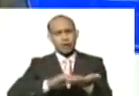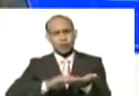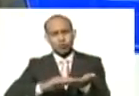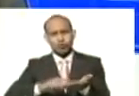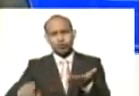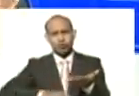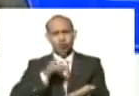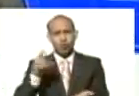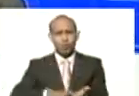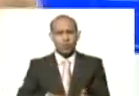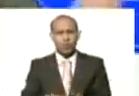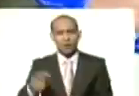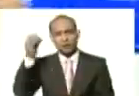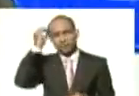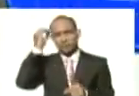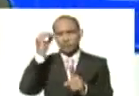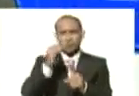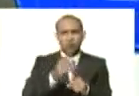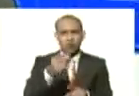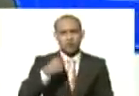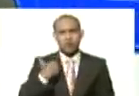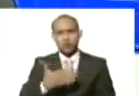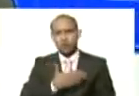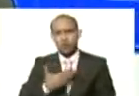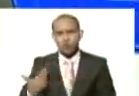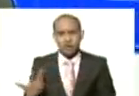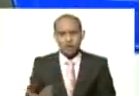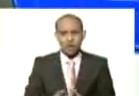concretos. Y uno de los objetivos ha sido eso. Yo quisiera que